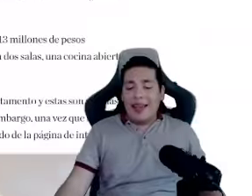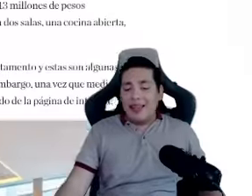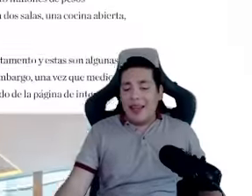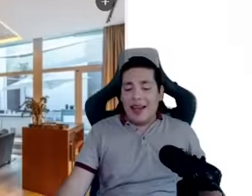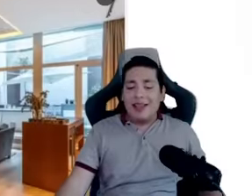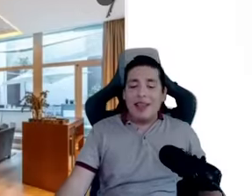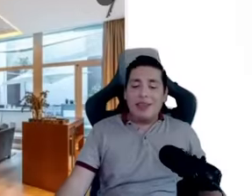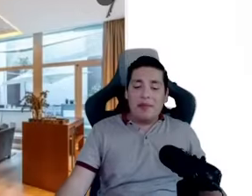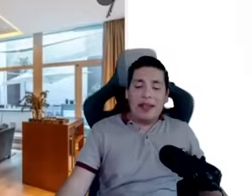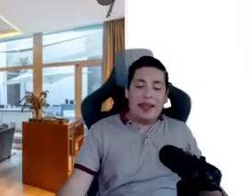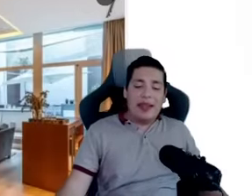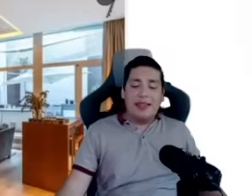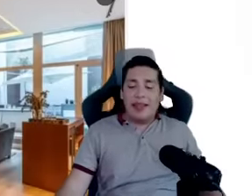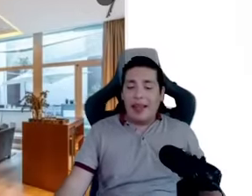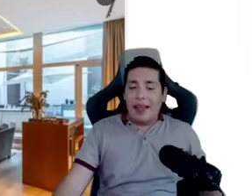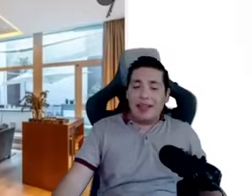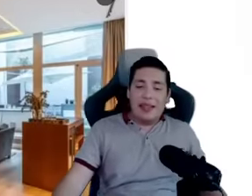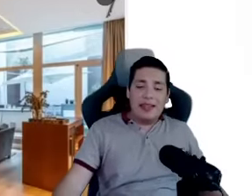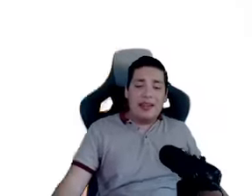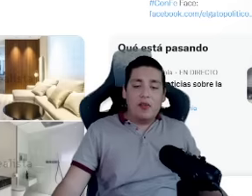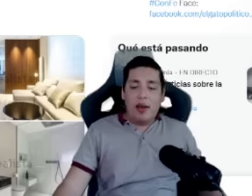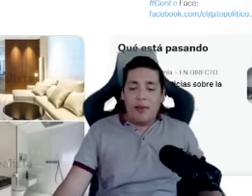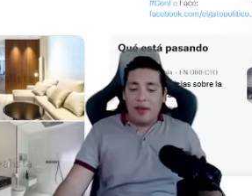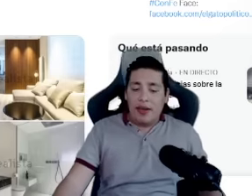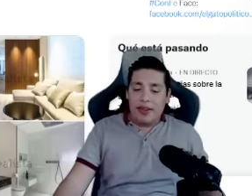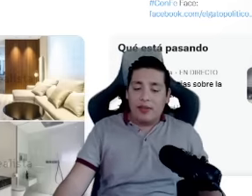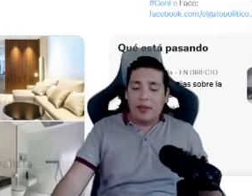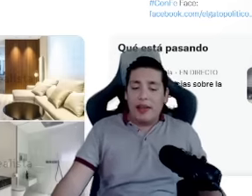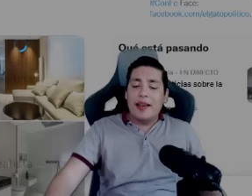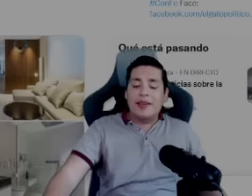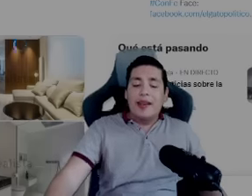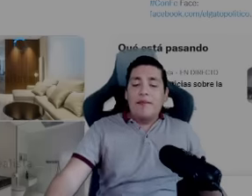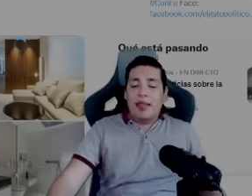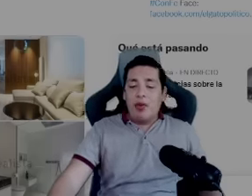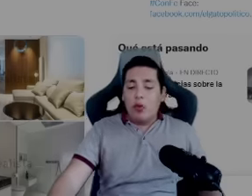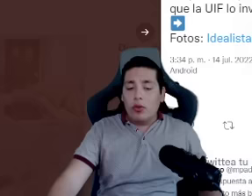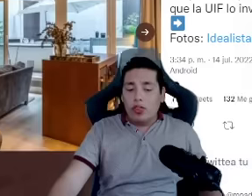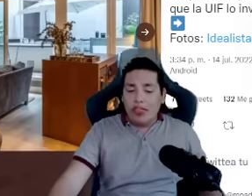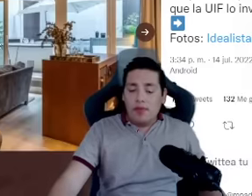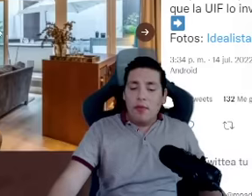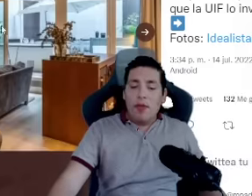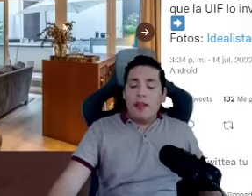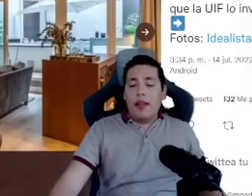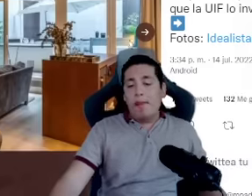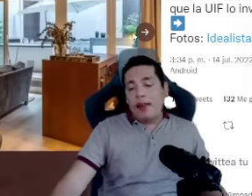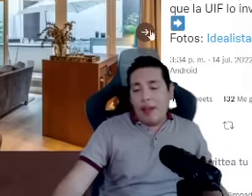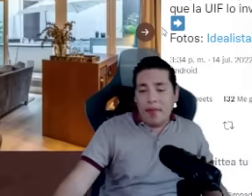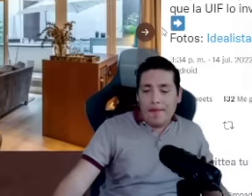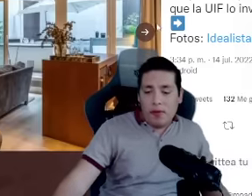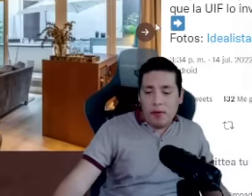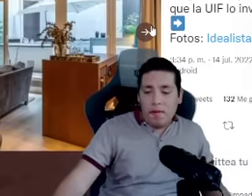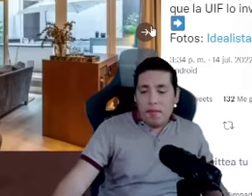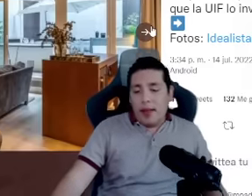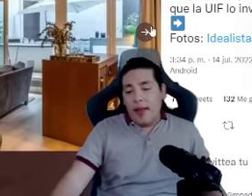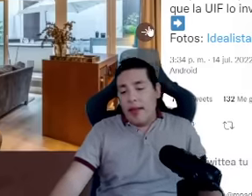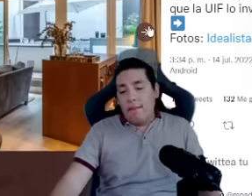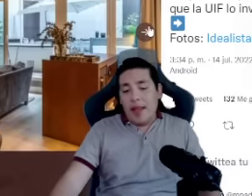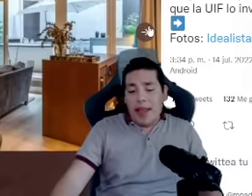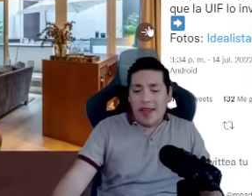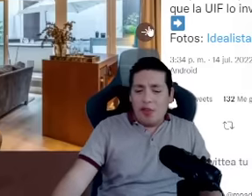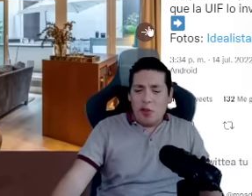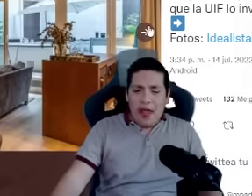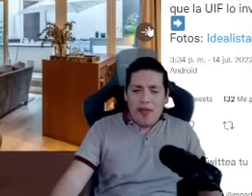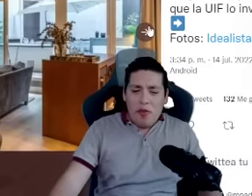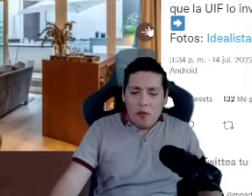Y aquí están estas imágenes que están circulando en las redes sociales de lujosísimo departamento de